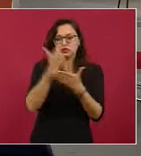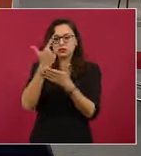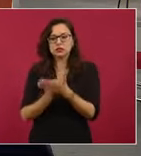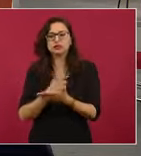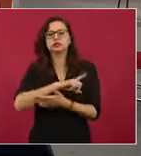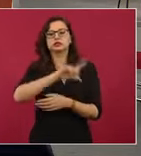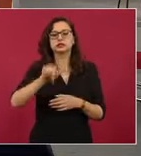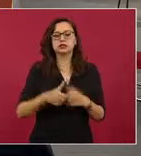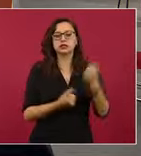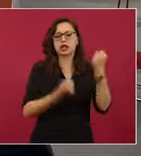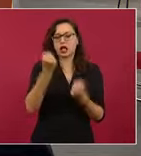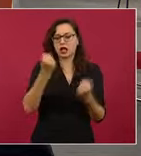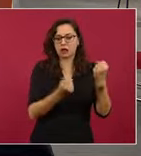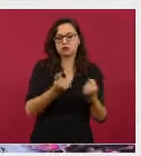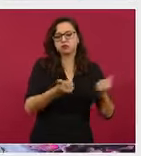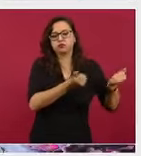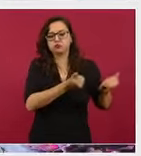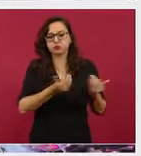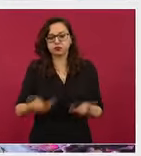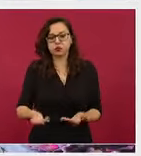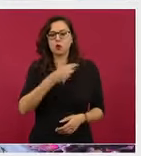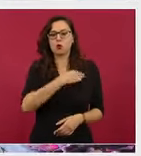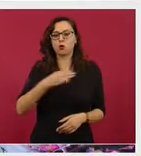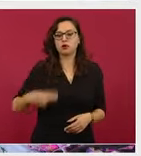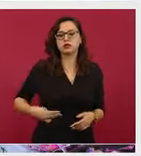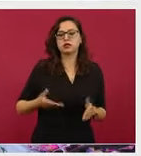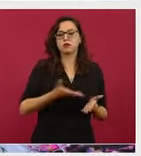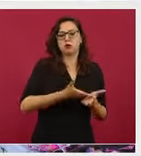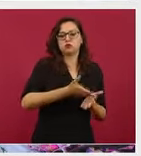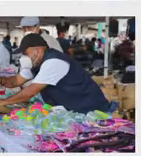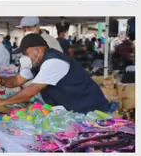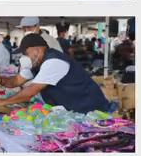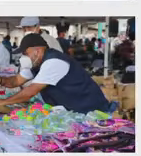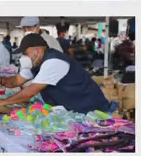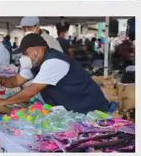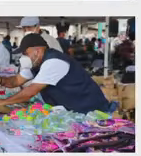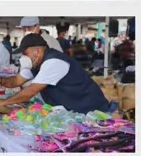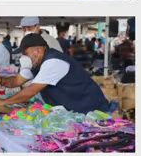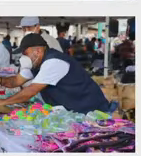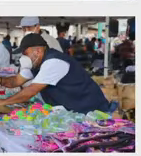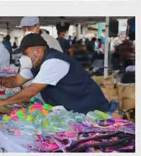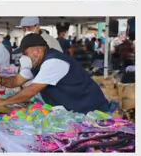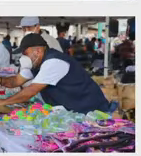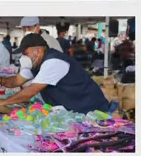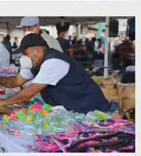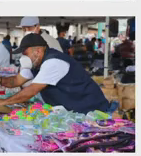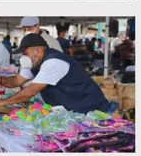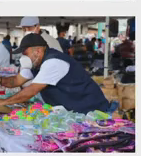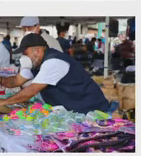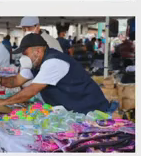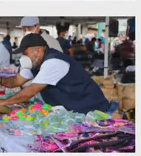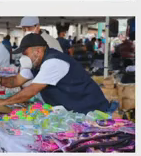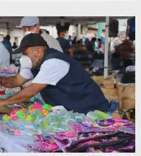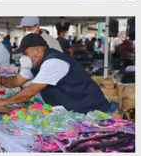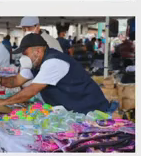el traslado a los municipios, en donde hay un tramo que recorrer, que pueden ser